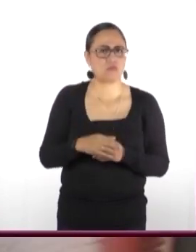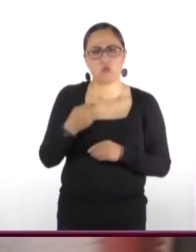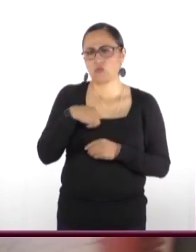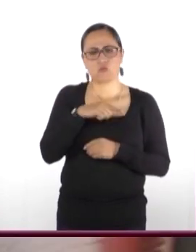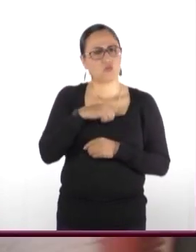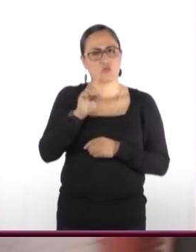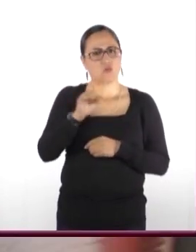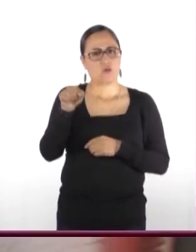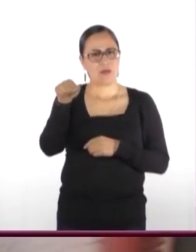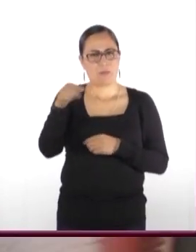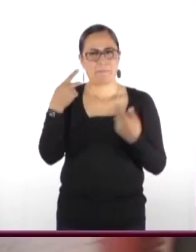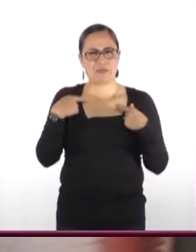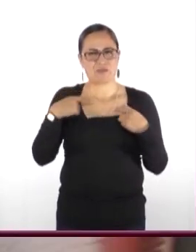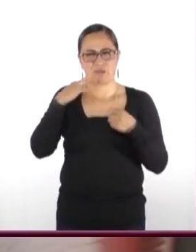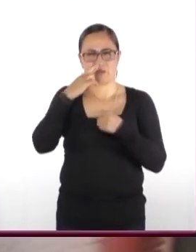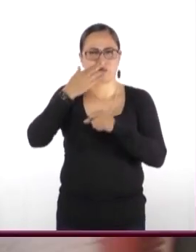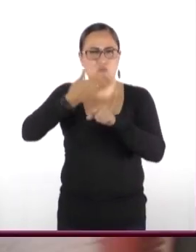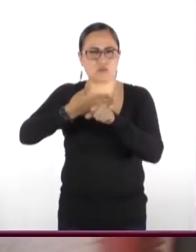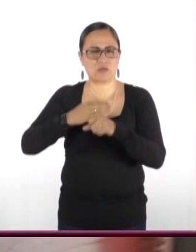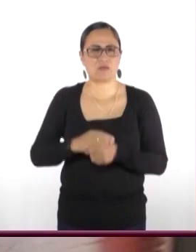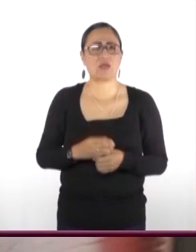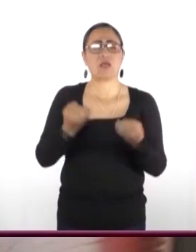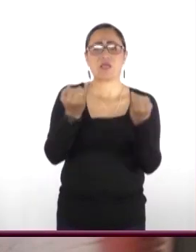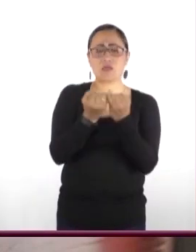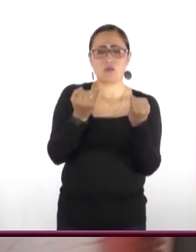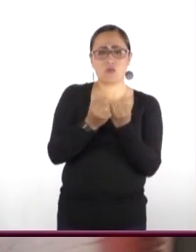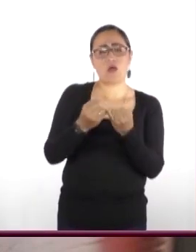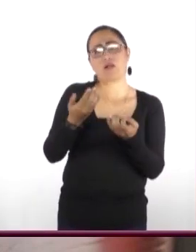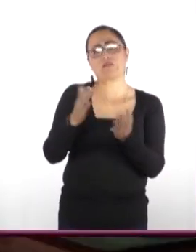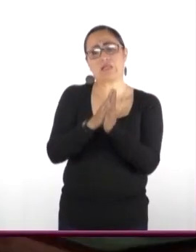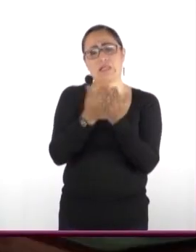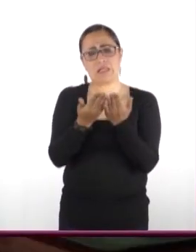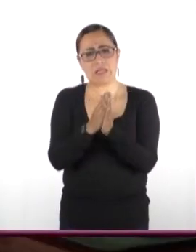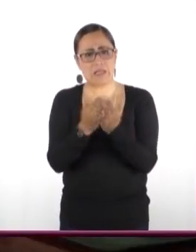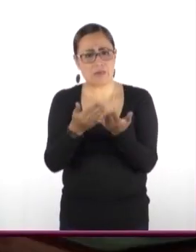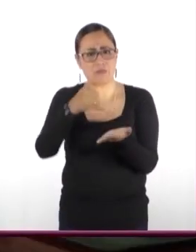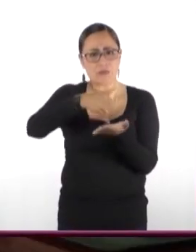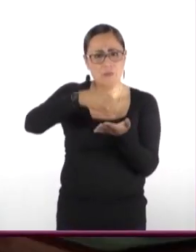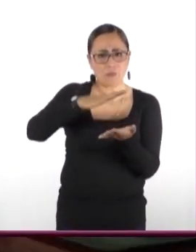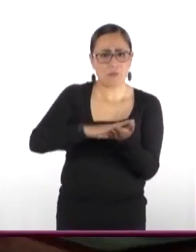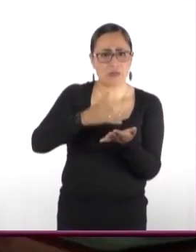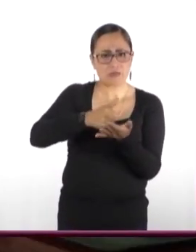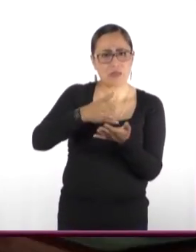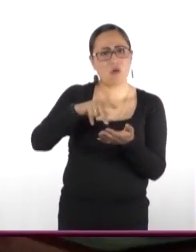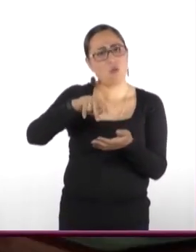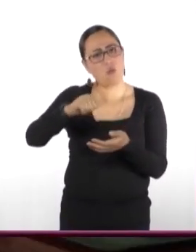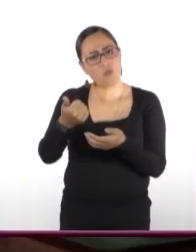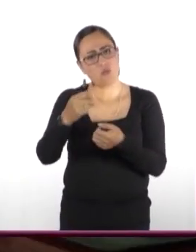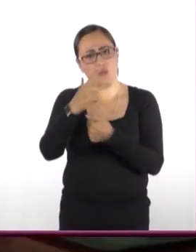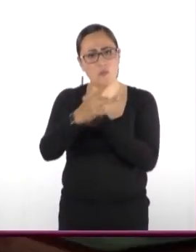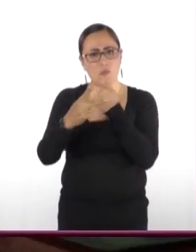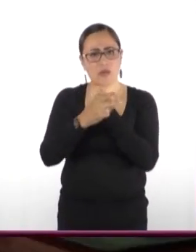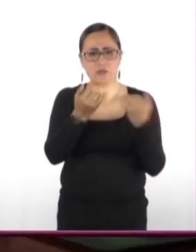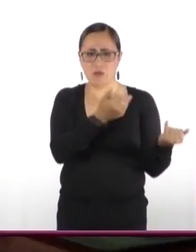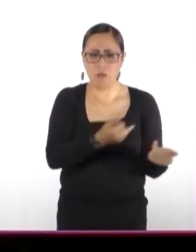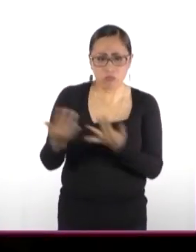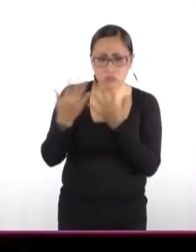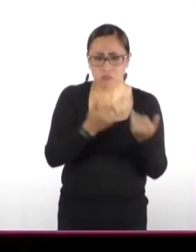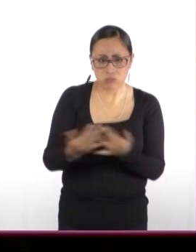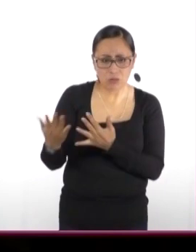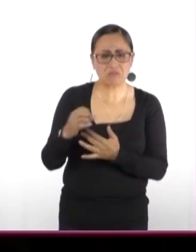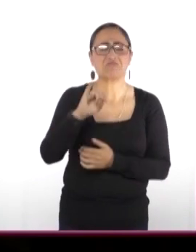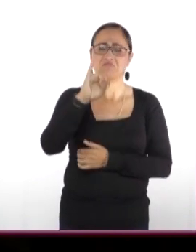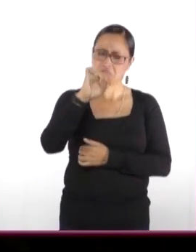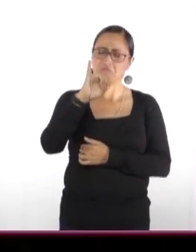¿Y ustedes han hecho libros para otros países? ¿Los han tenido que hacer para entregar a otros países? Sí,